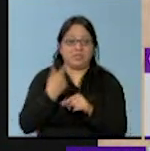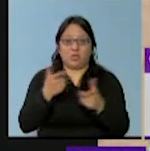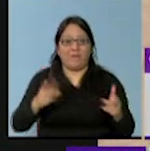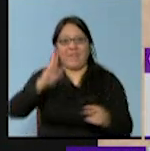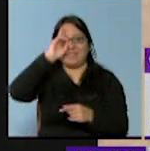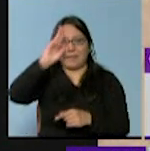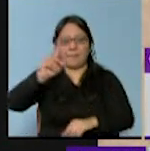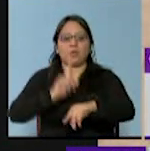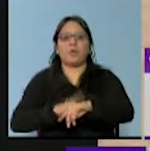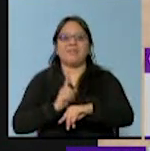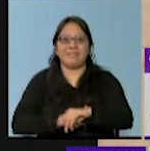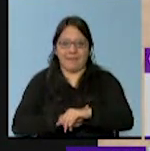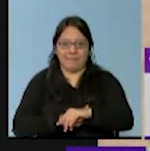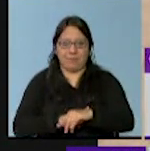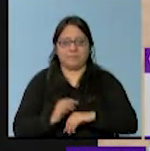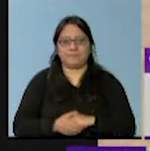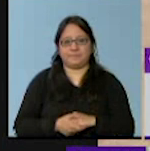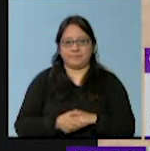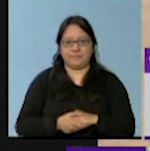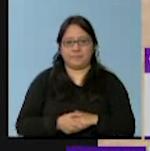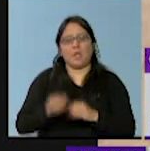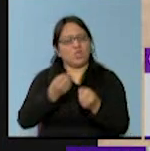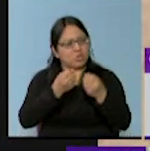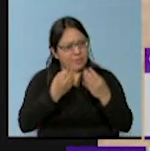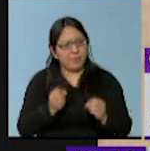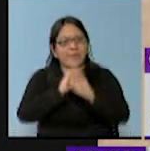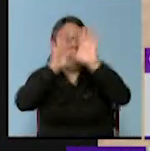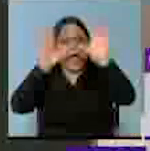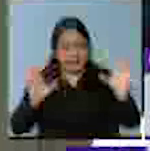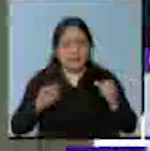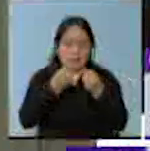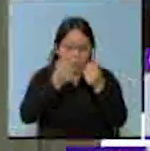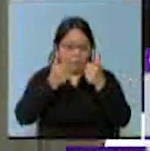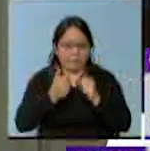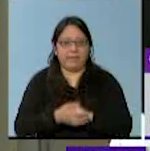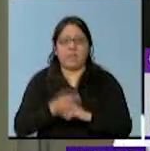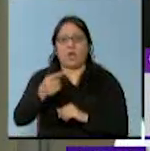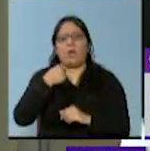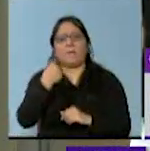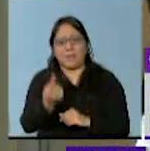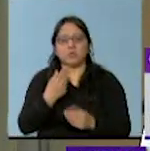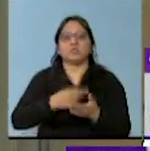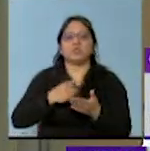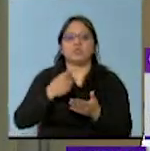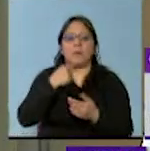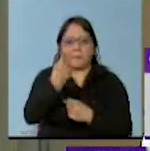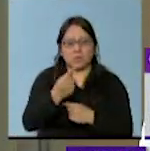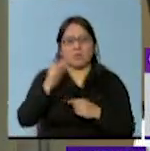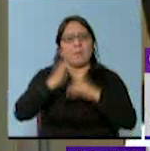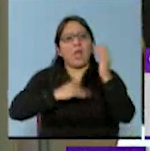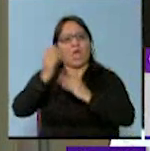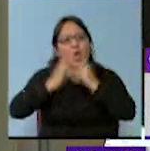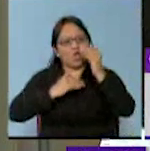doctor horacio guzmán ahora está muy bien aclararlo te hago una última pregunta carlos recién hacía referencia a las obras que se están haciendo en el